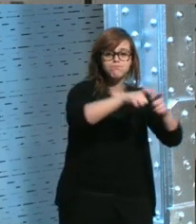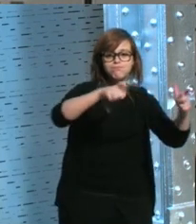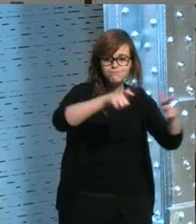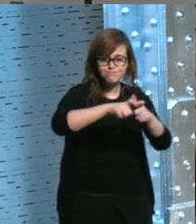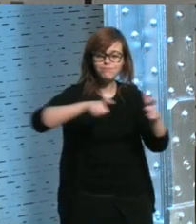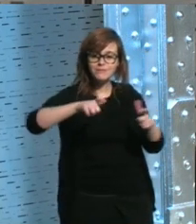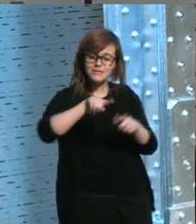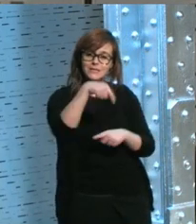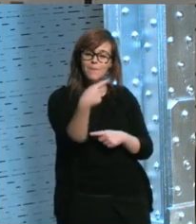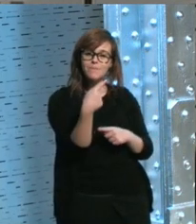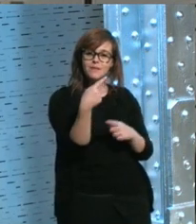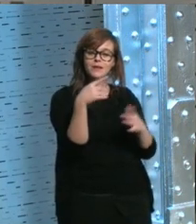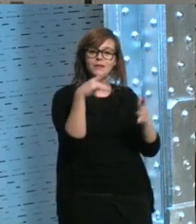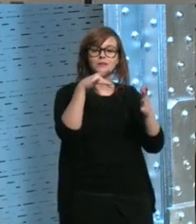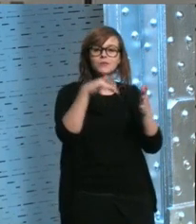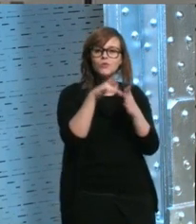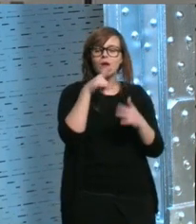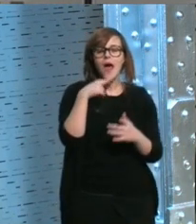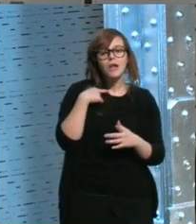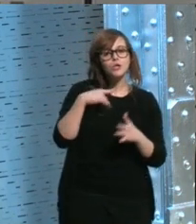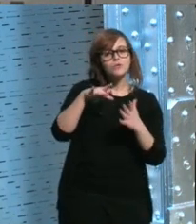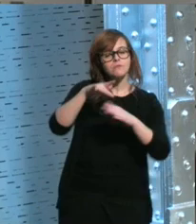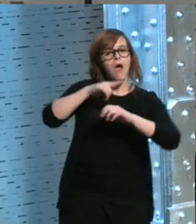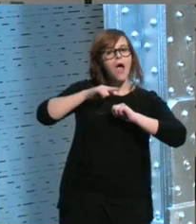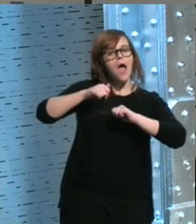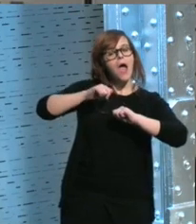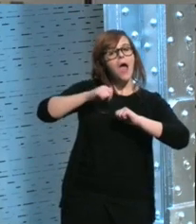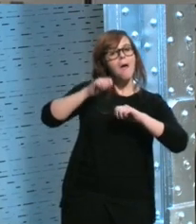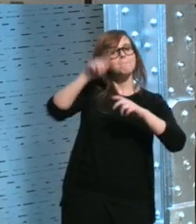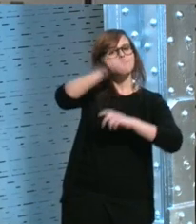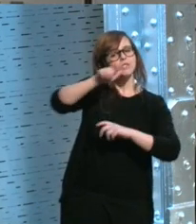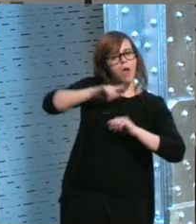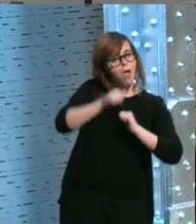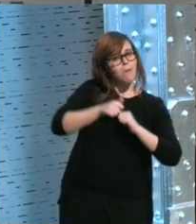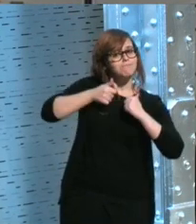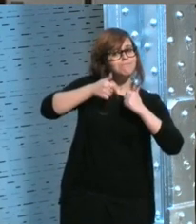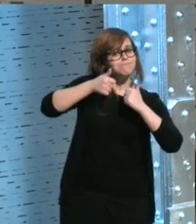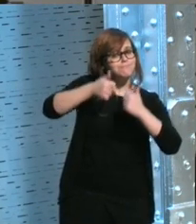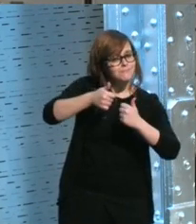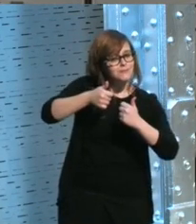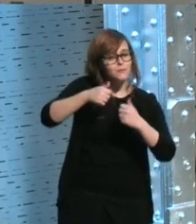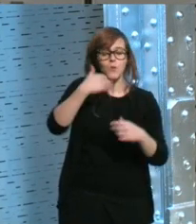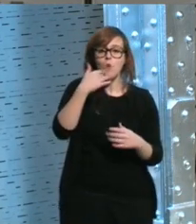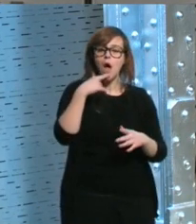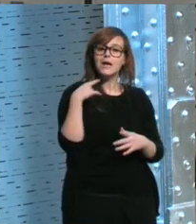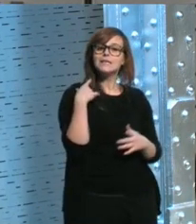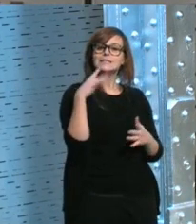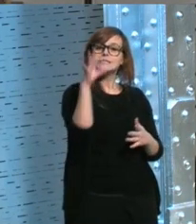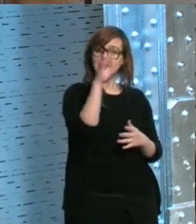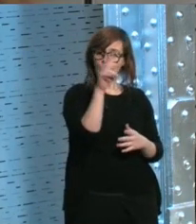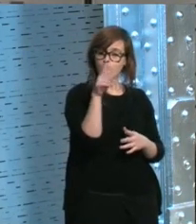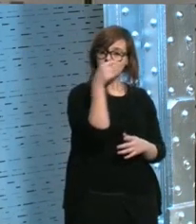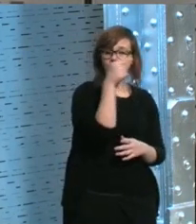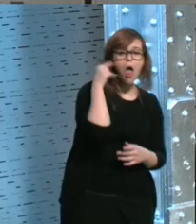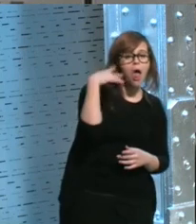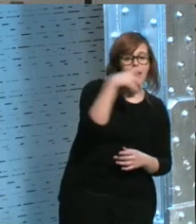tamaño de los early adopters. Una de las ventajas de Silicon Valley, se lanza un producto, a los 15 días se sabe si funciona o si